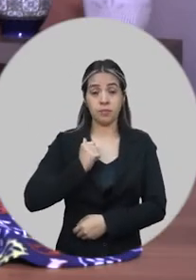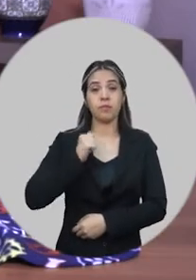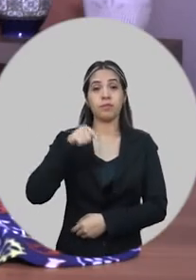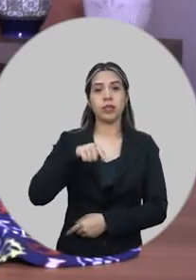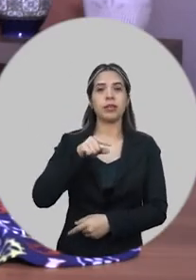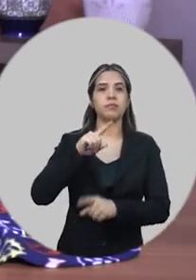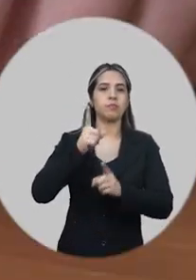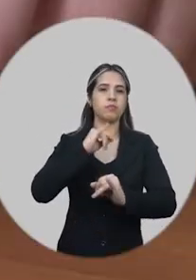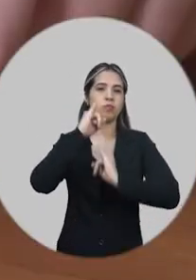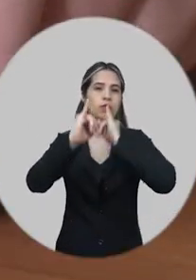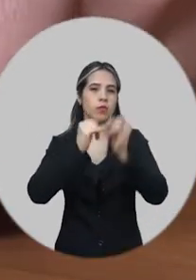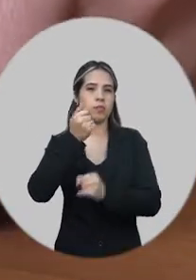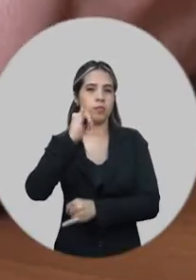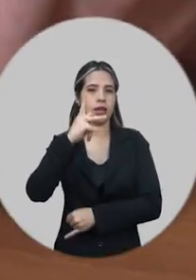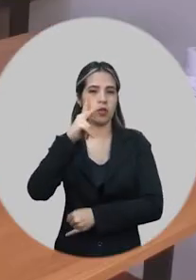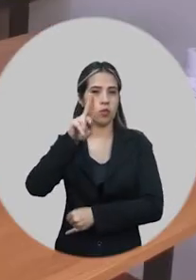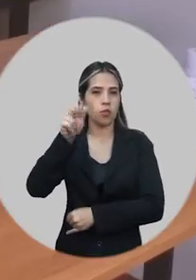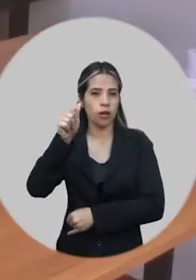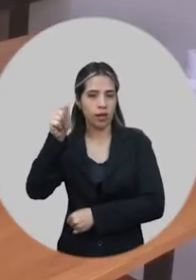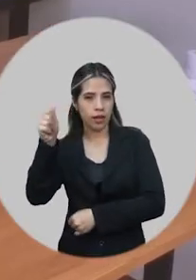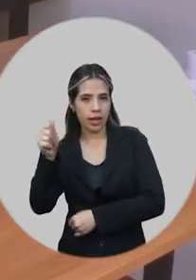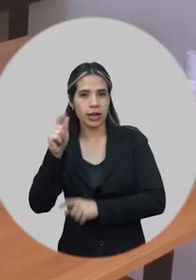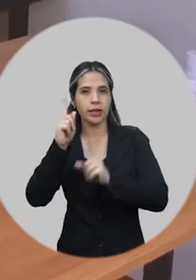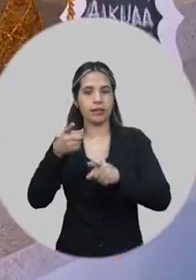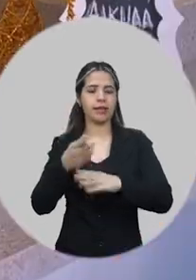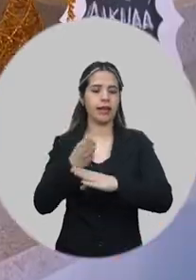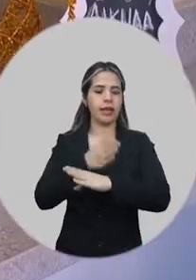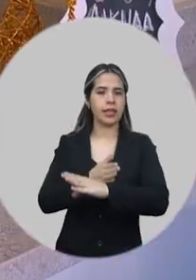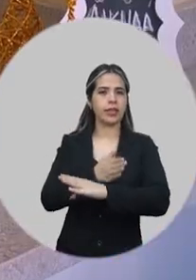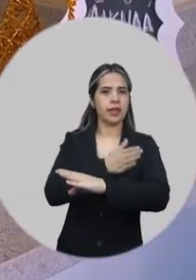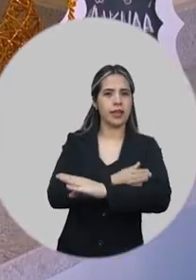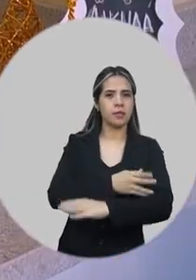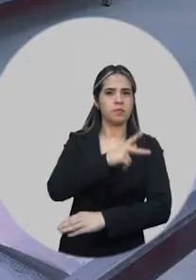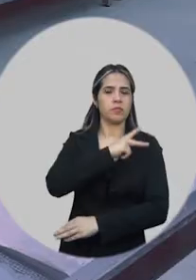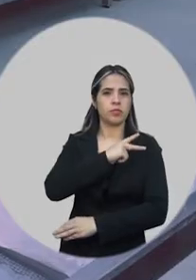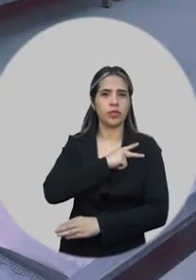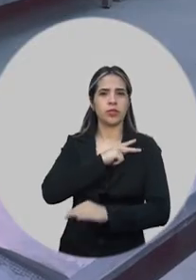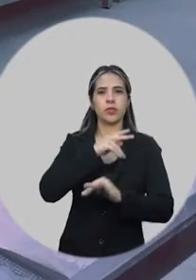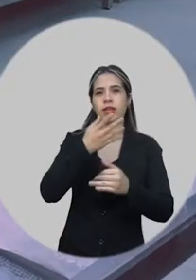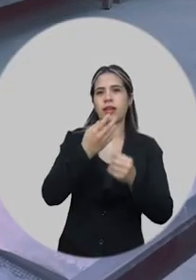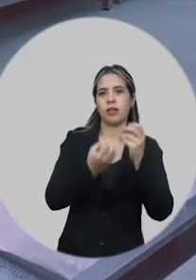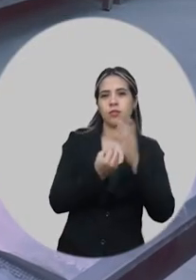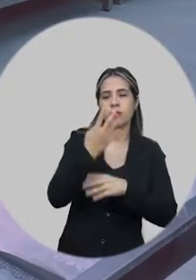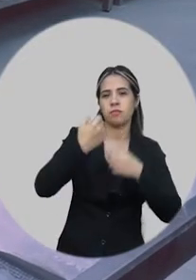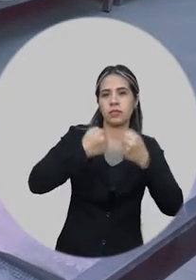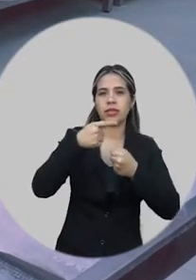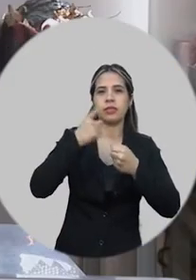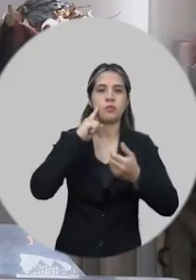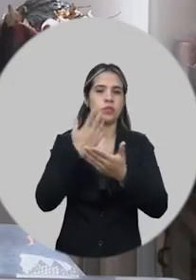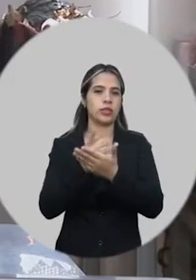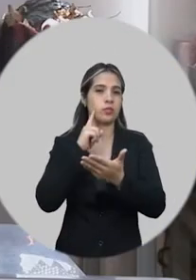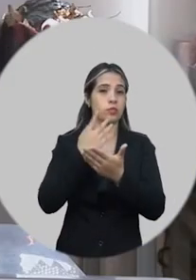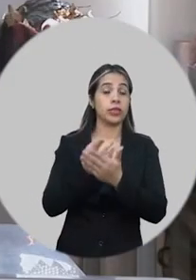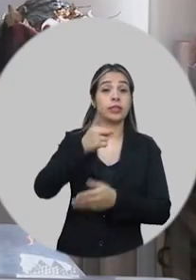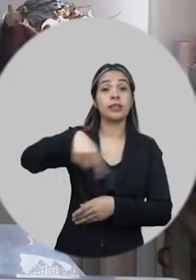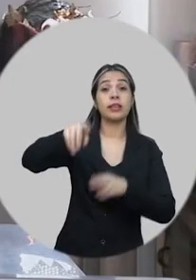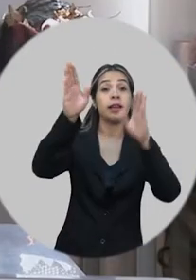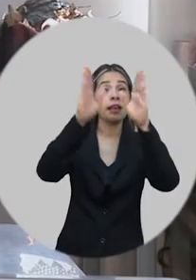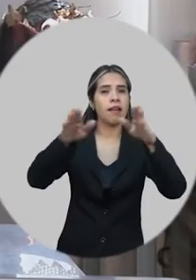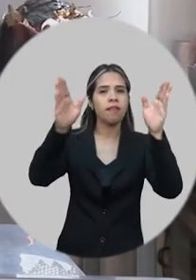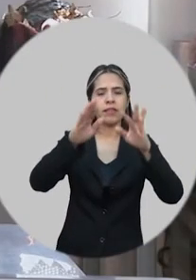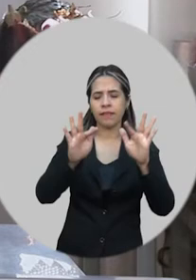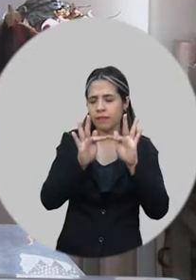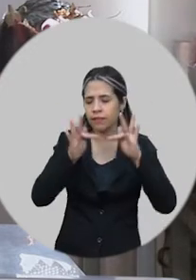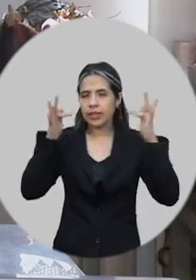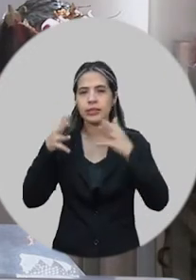los emprendedores que estuvieron trabajando con nosotros en los programas. Que pasen una feliz Navidad con mucha armonía,